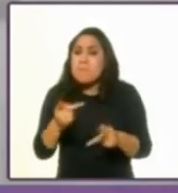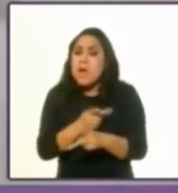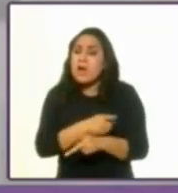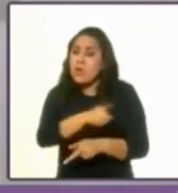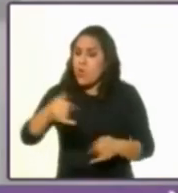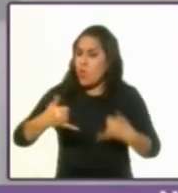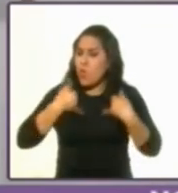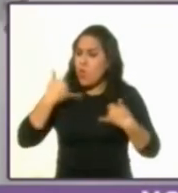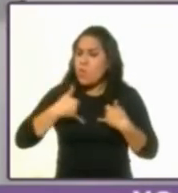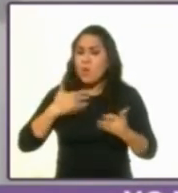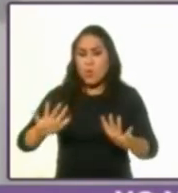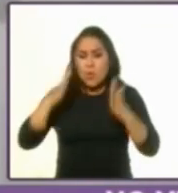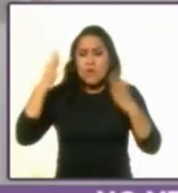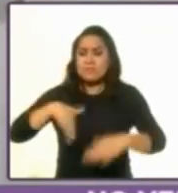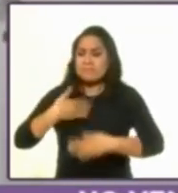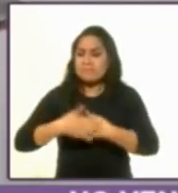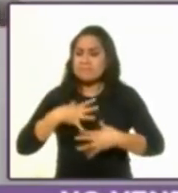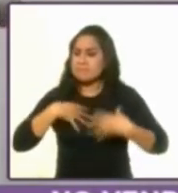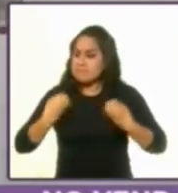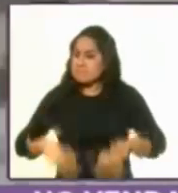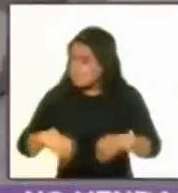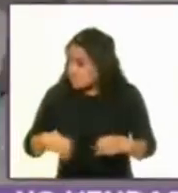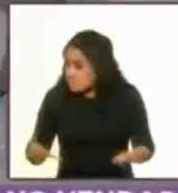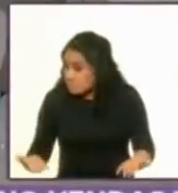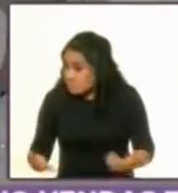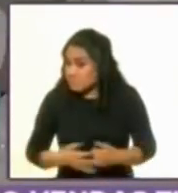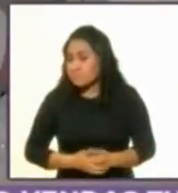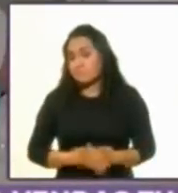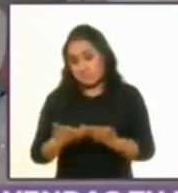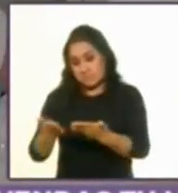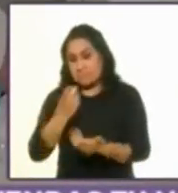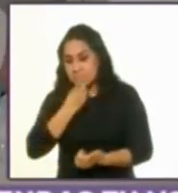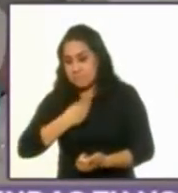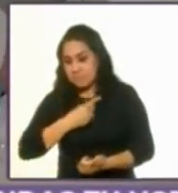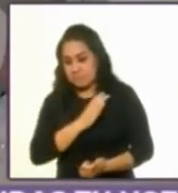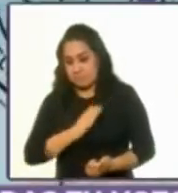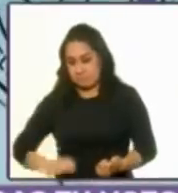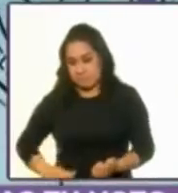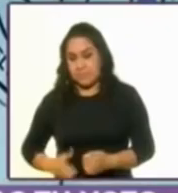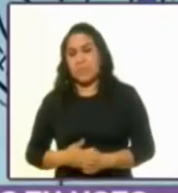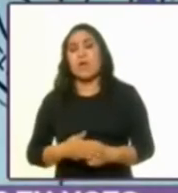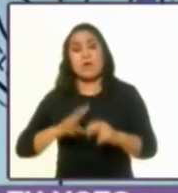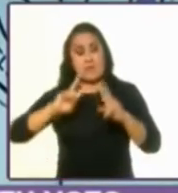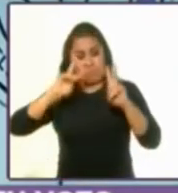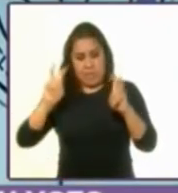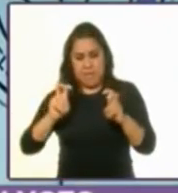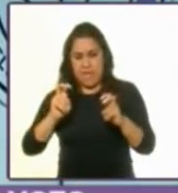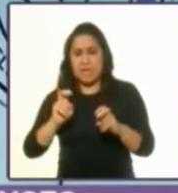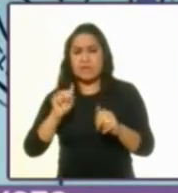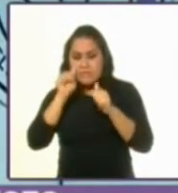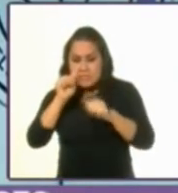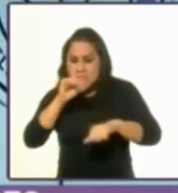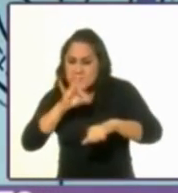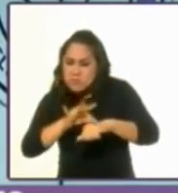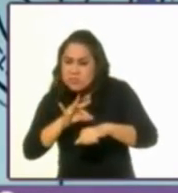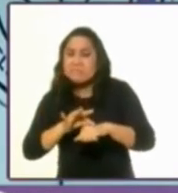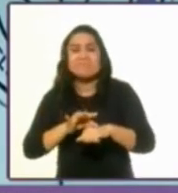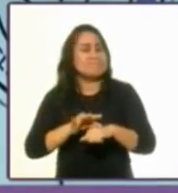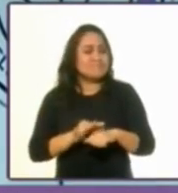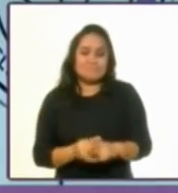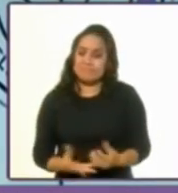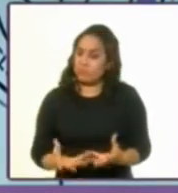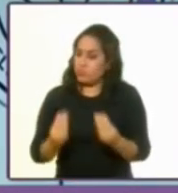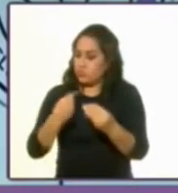tienen alguna propuesta sobre esto los candidatos adelante candidata bueno en el tema de salud tenemos muy muchos grandes